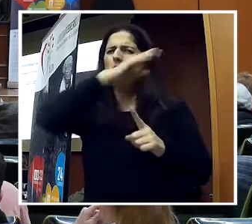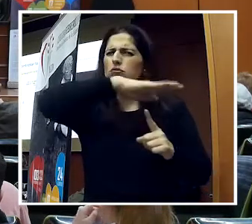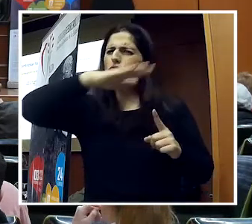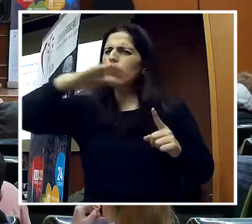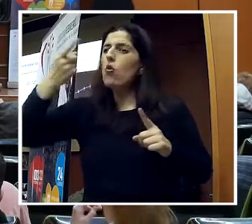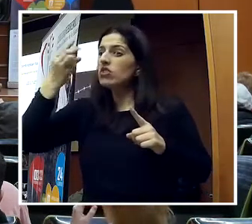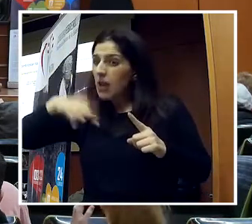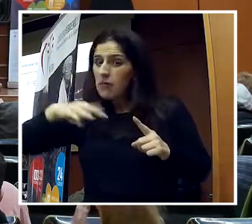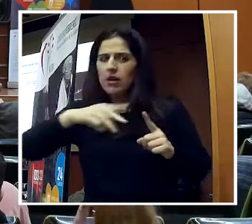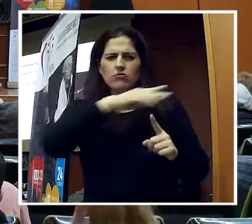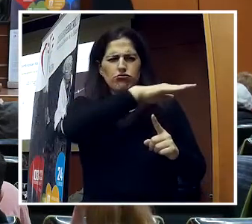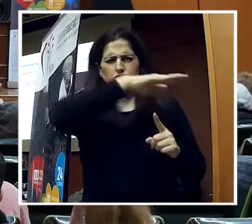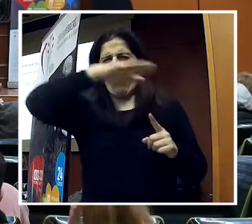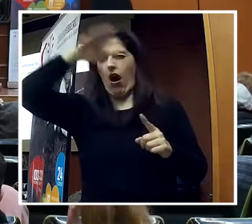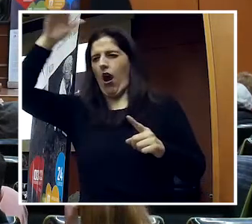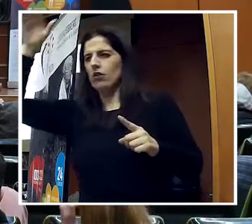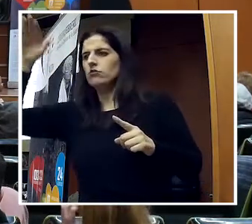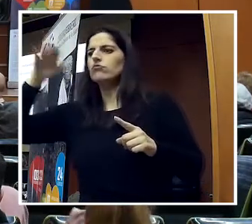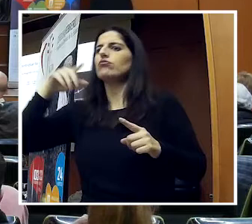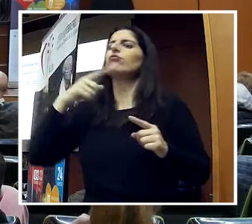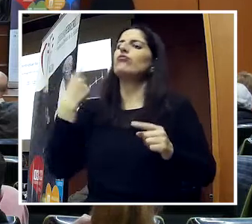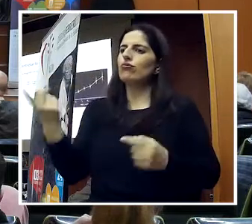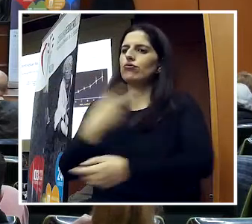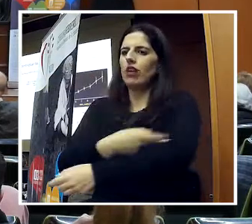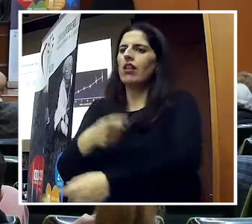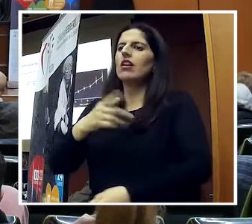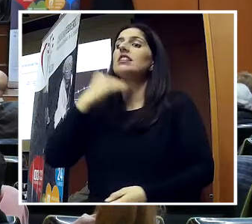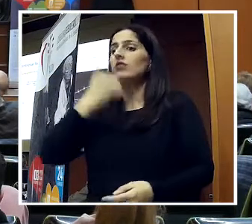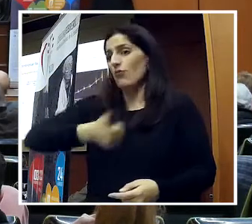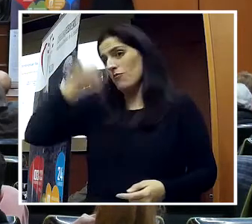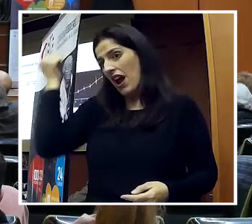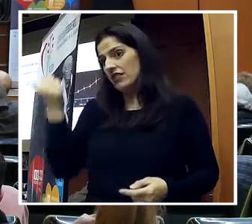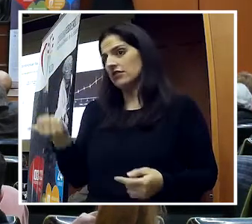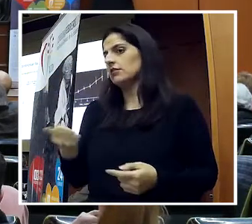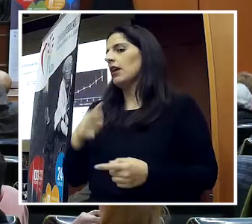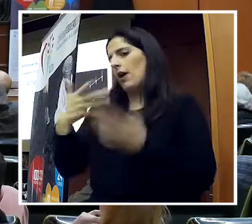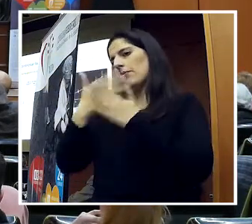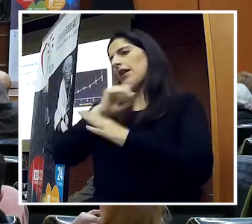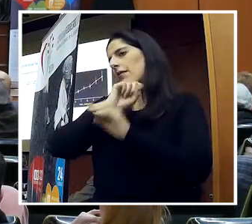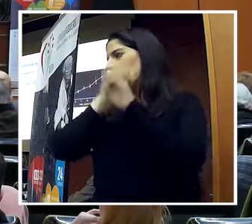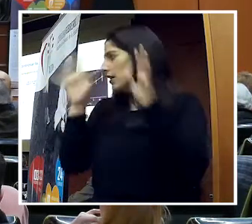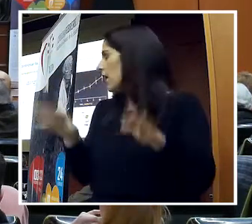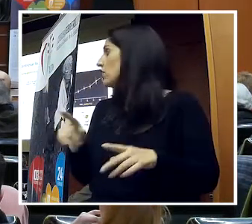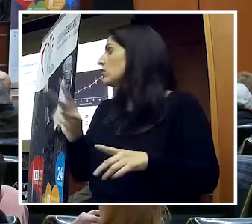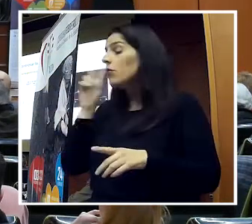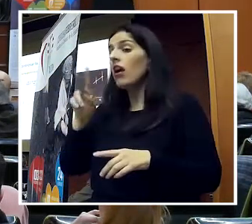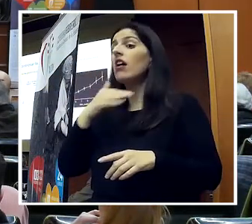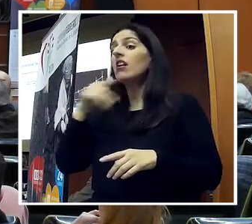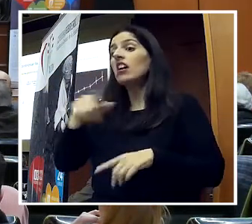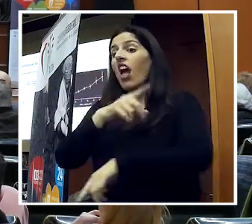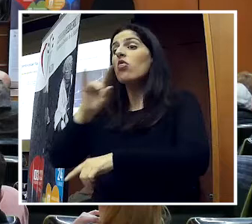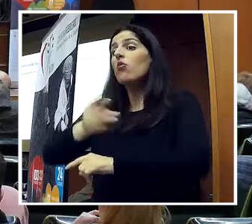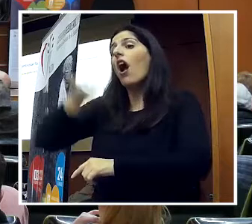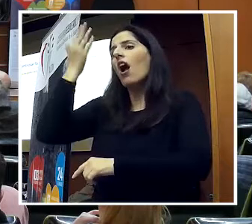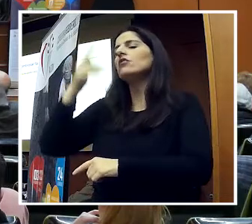mayor hiperglucemia, cuanto más alto tenemos el azúcar, mayor riesgo de complicaciones que han visto antes podemos